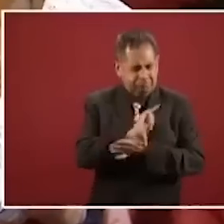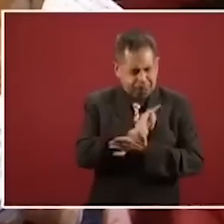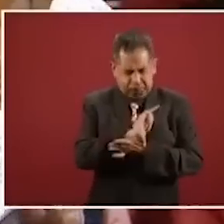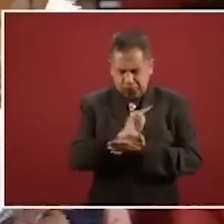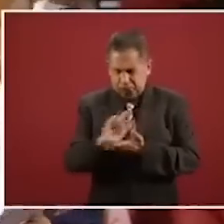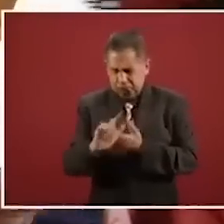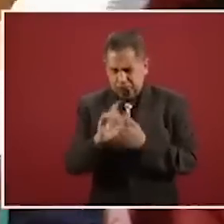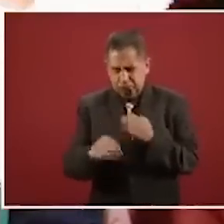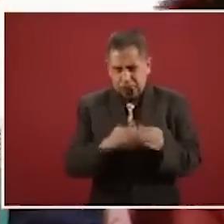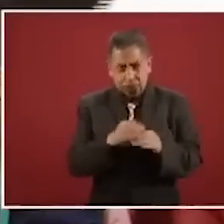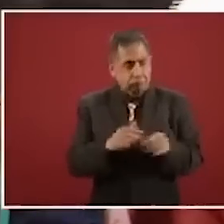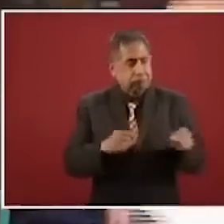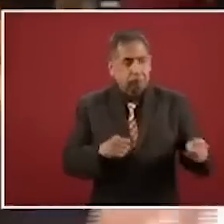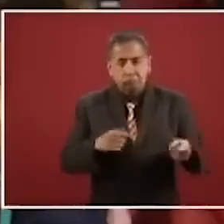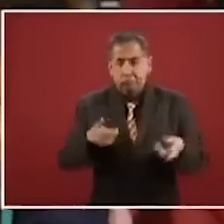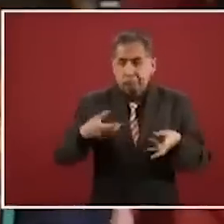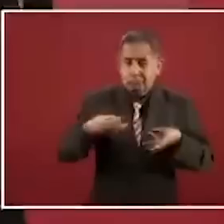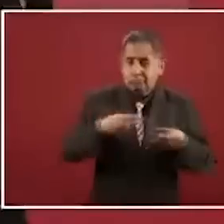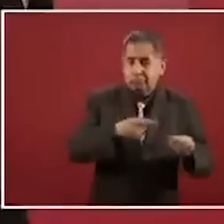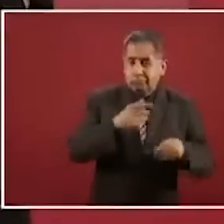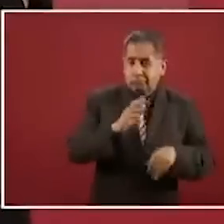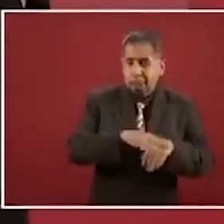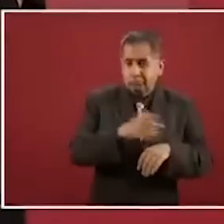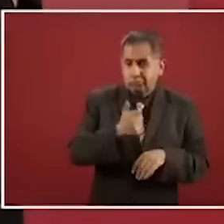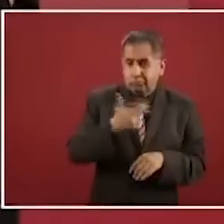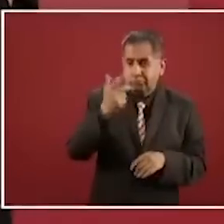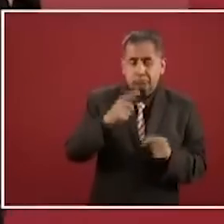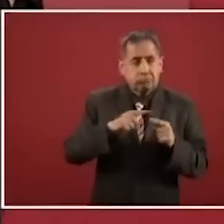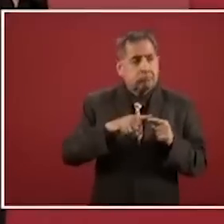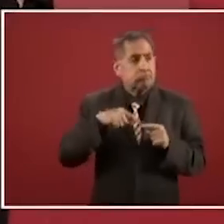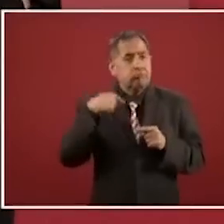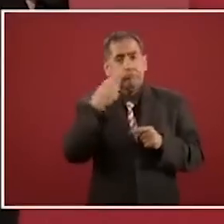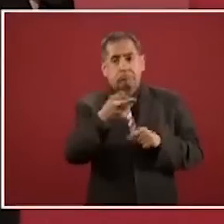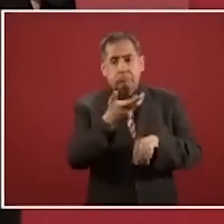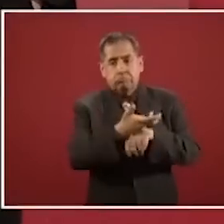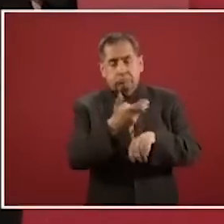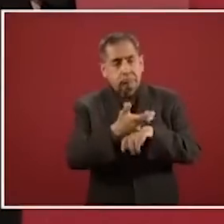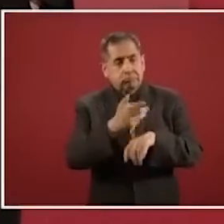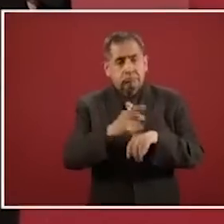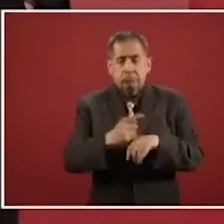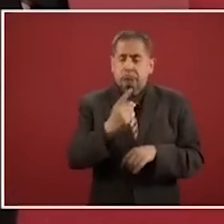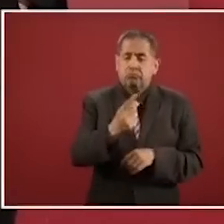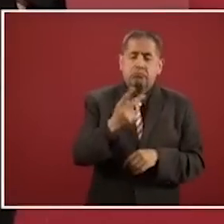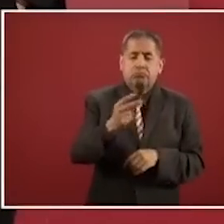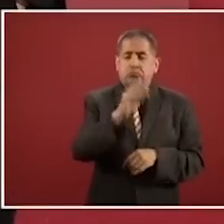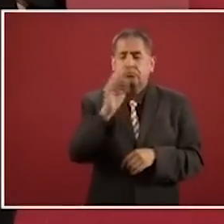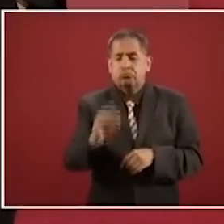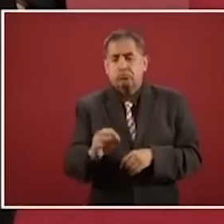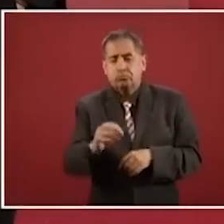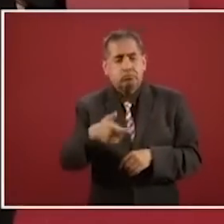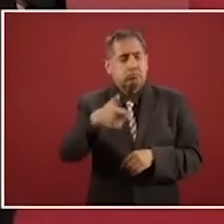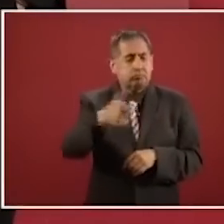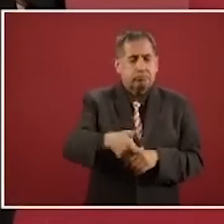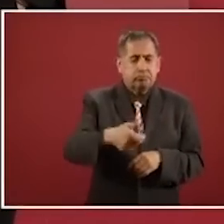alta calidad. El costo de financiamiento, señor canciller, al otro lado, pues es del 1-2%, no pagan tenencia, no pagan